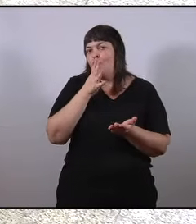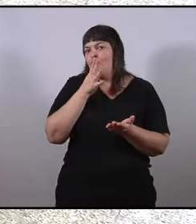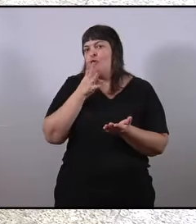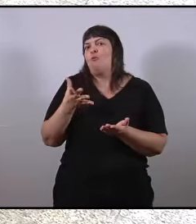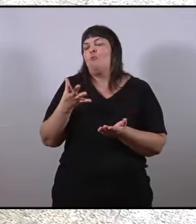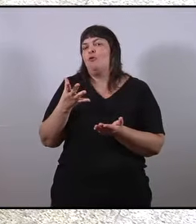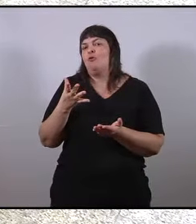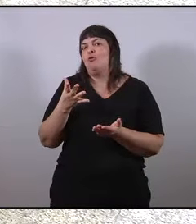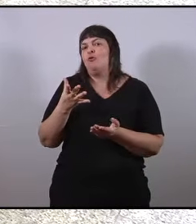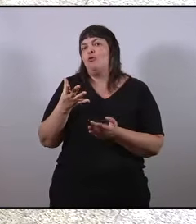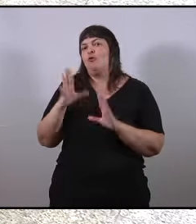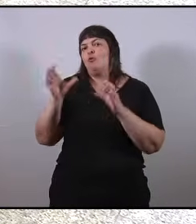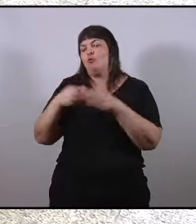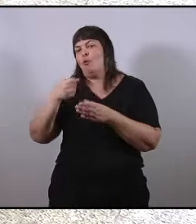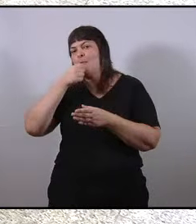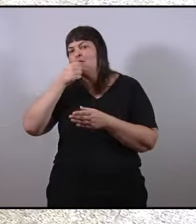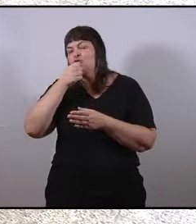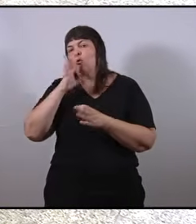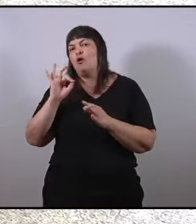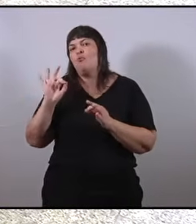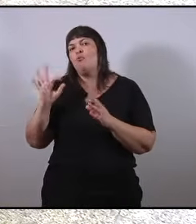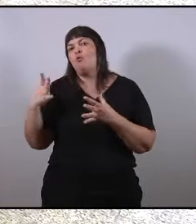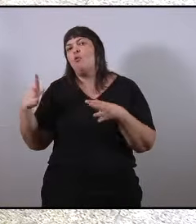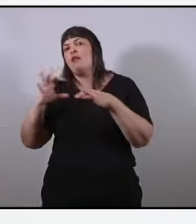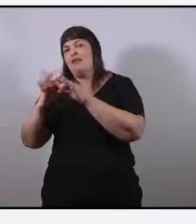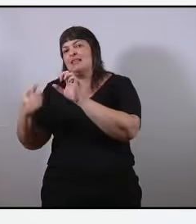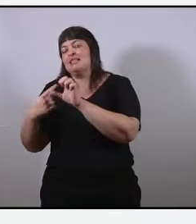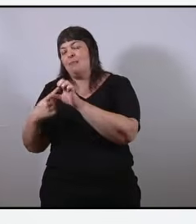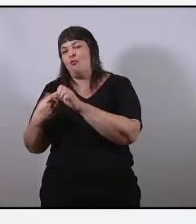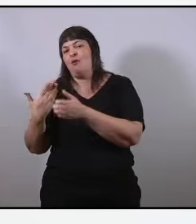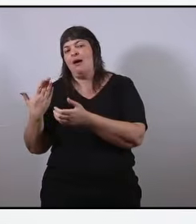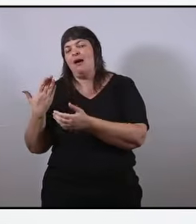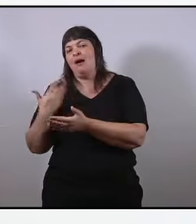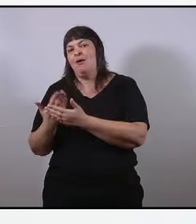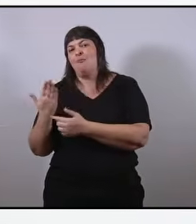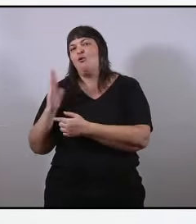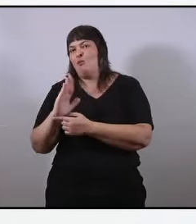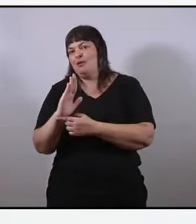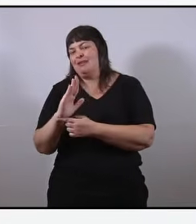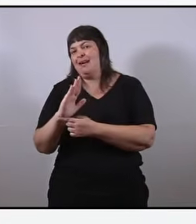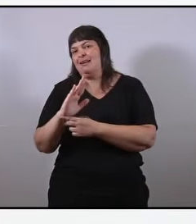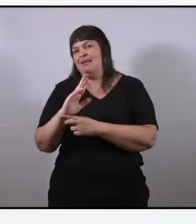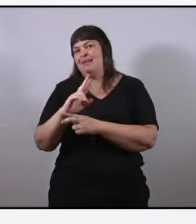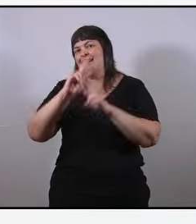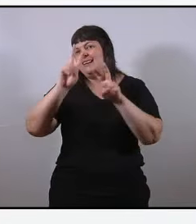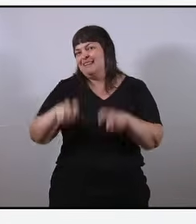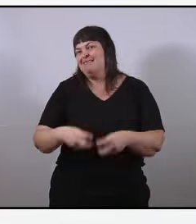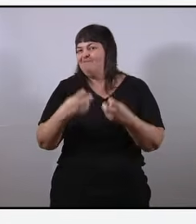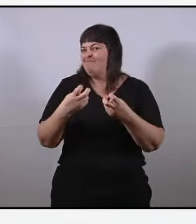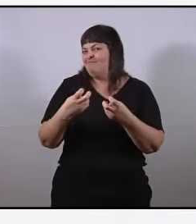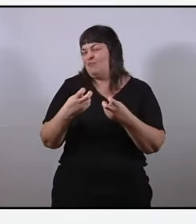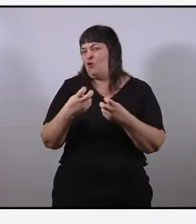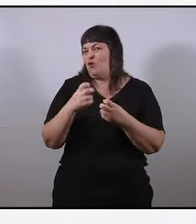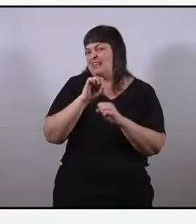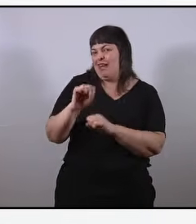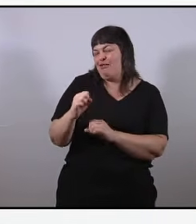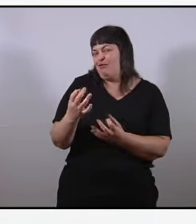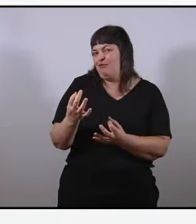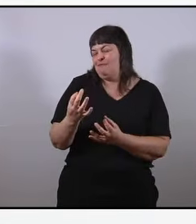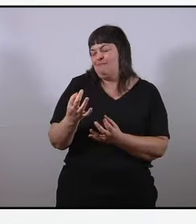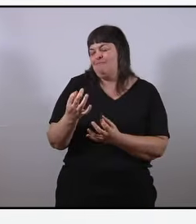anunciado tanto el PSOE como Unidas por Extremadura. Muy bien, pues muchísimas gracias. La verdad es